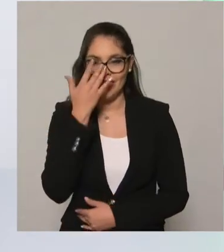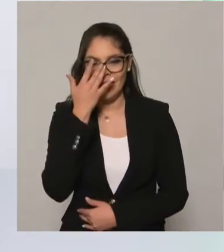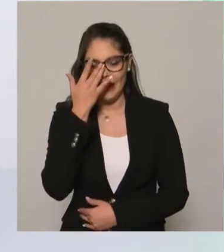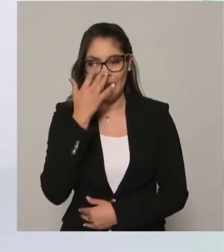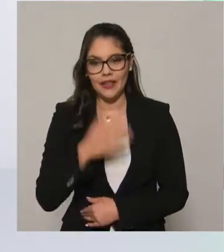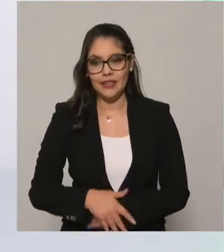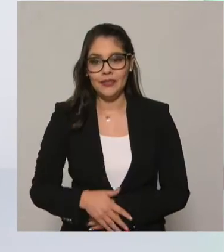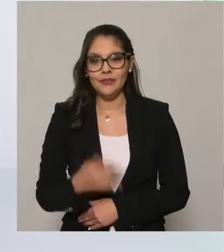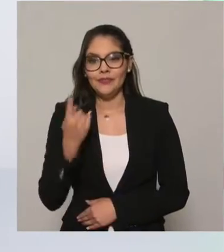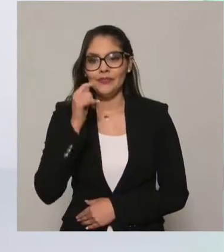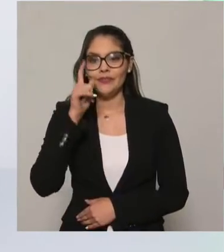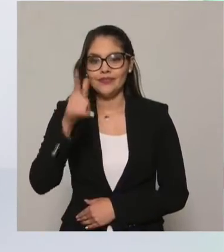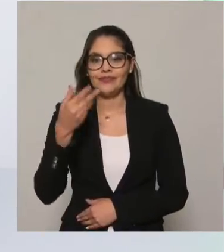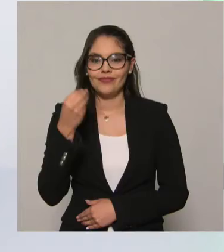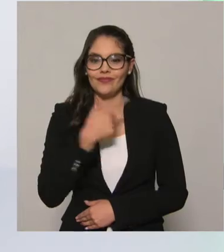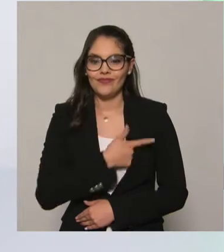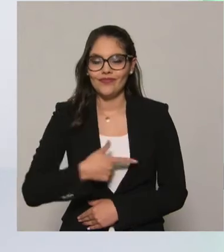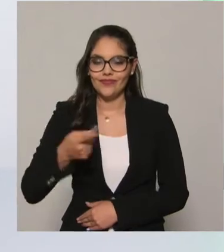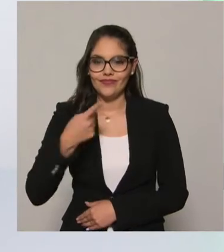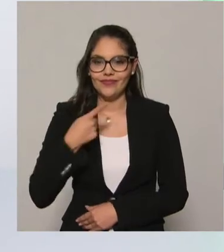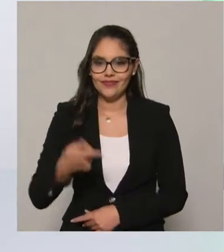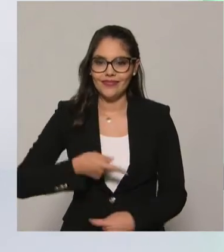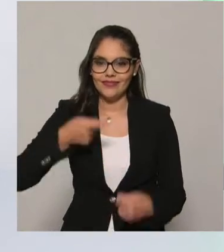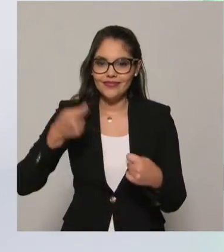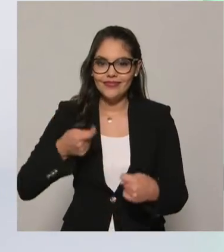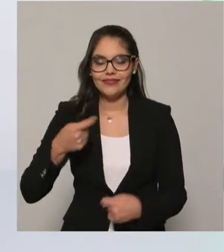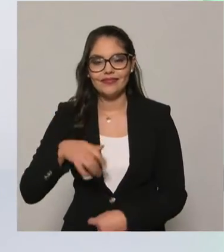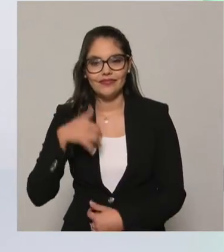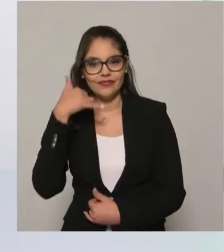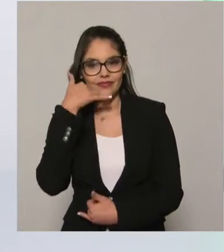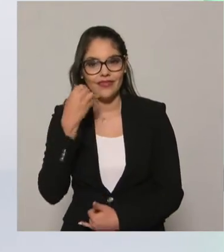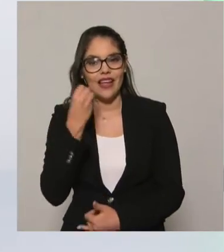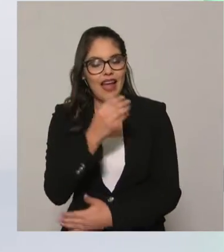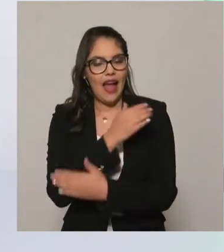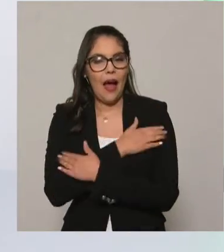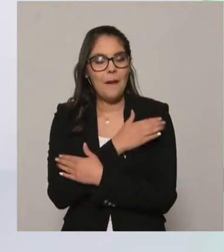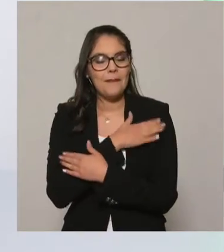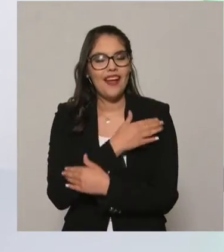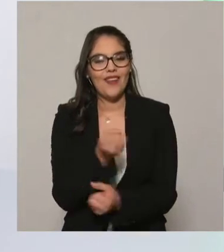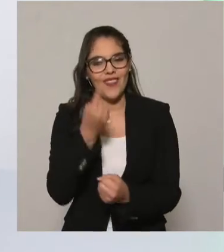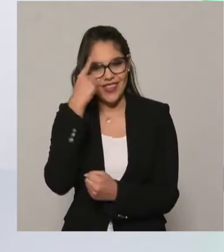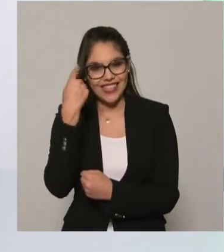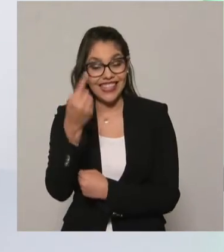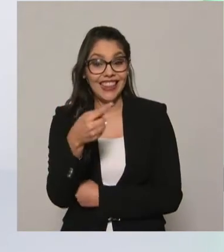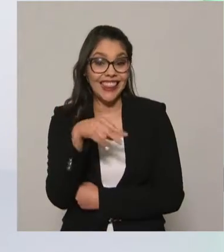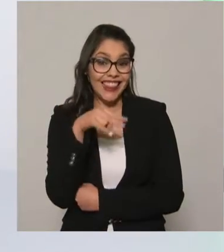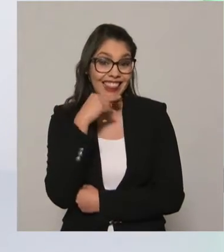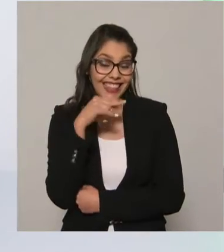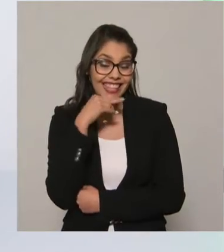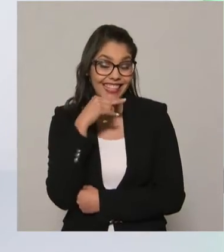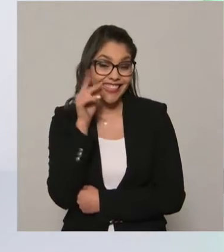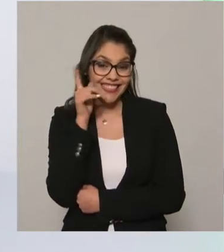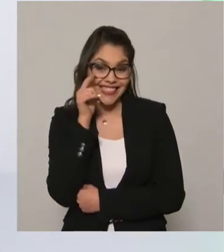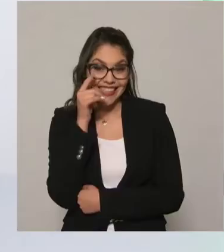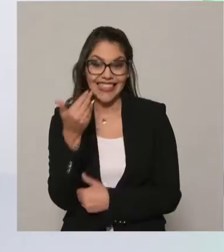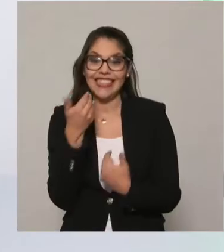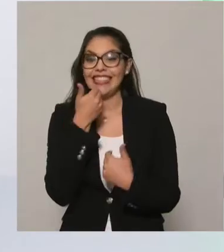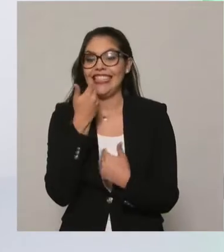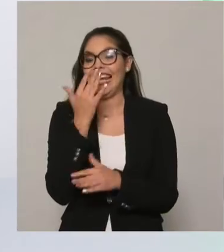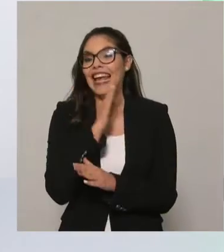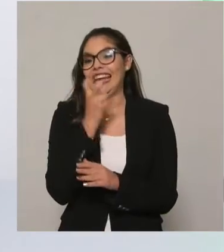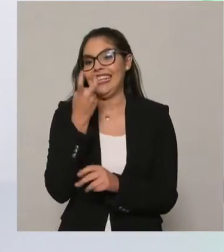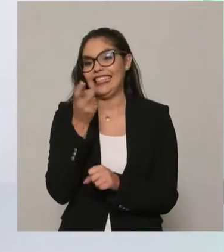tal, Mariana? Un gusto saludarte a ti y a tu auditorio. Un abrazo navideño para todos, pues ya estamos en la víspera de Nochebuena